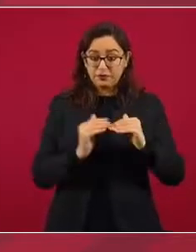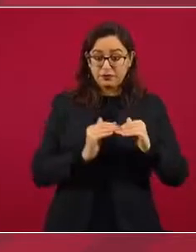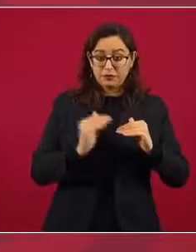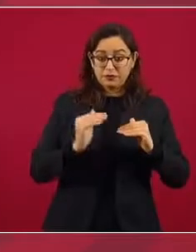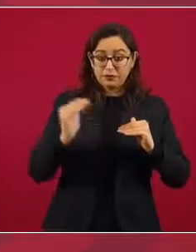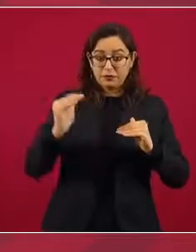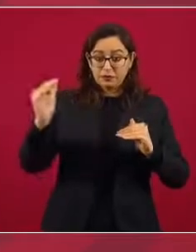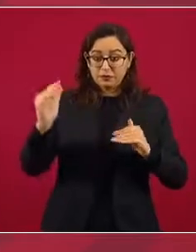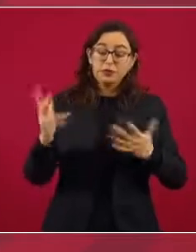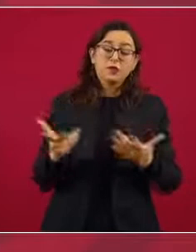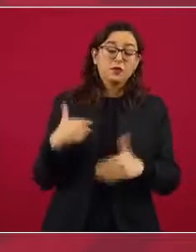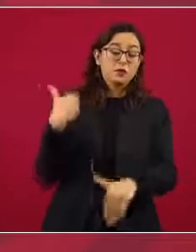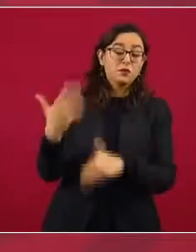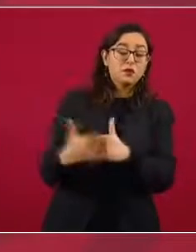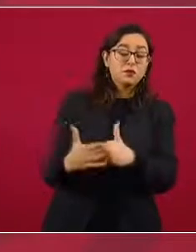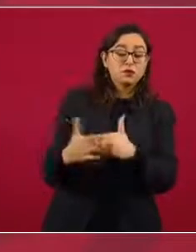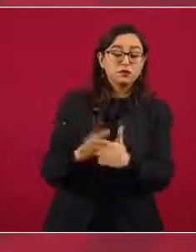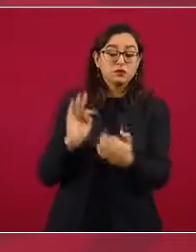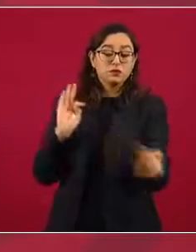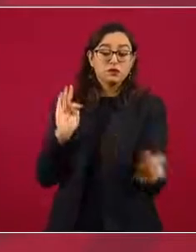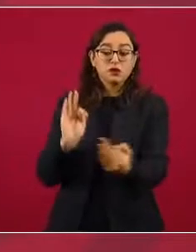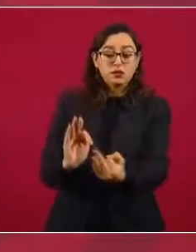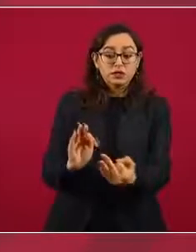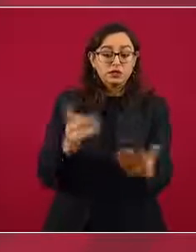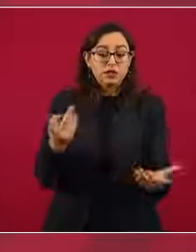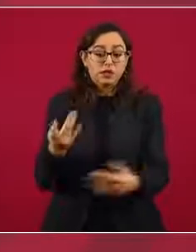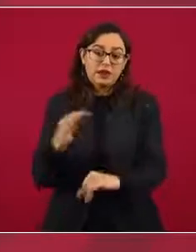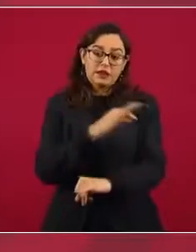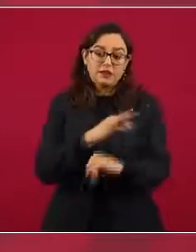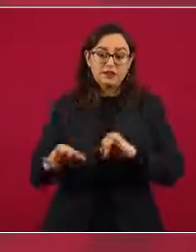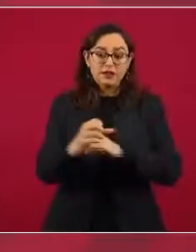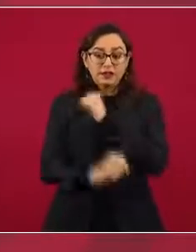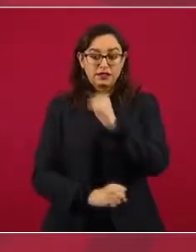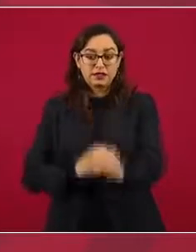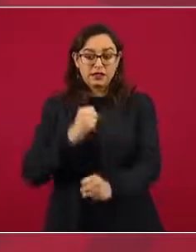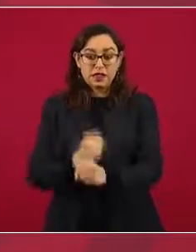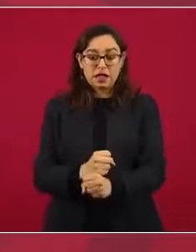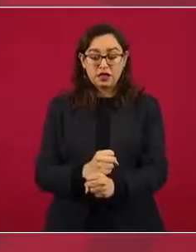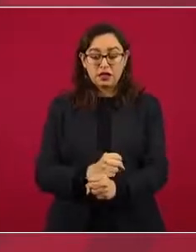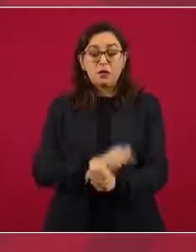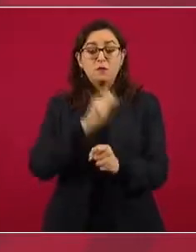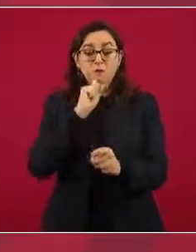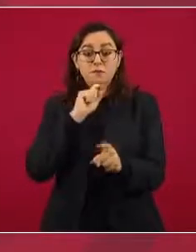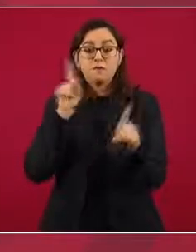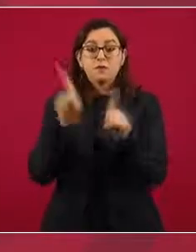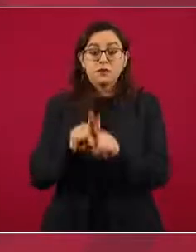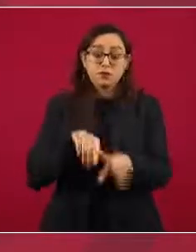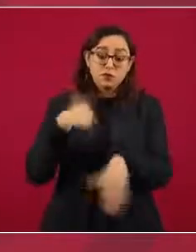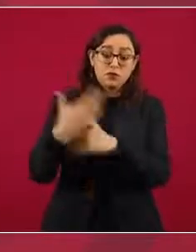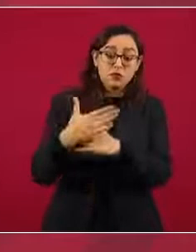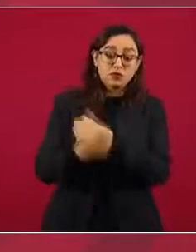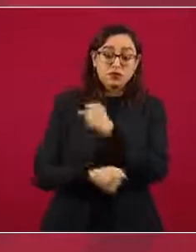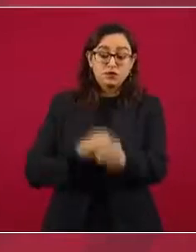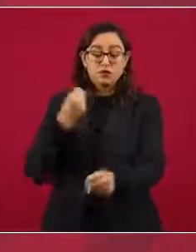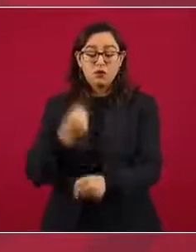la familia, la llegada de los Reyes Magos, hago un